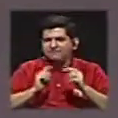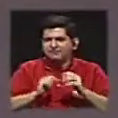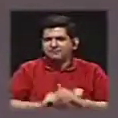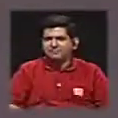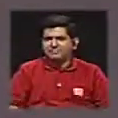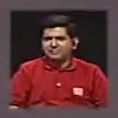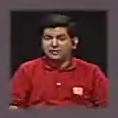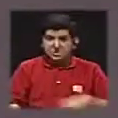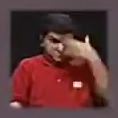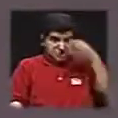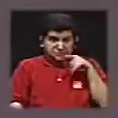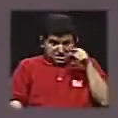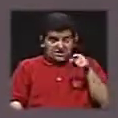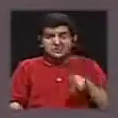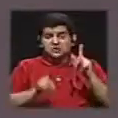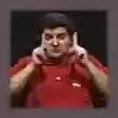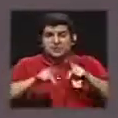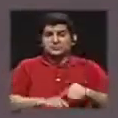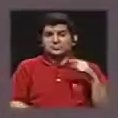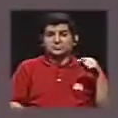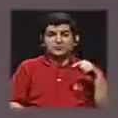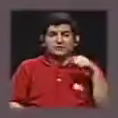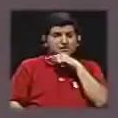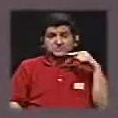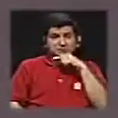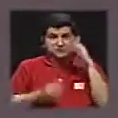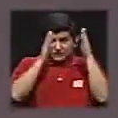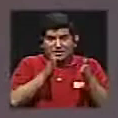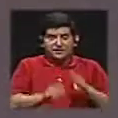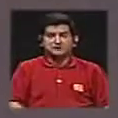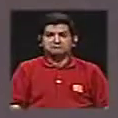Digo, no, si se considera que son socialcristianos. No tengo la menor idea.